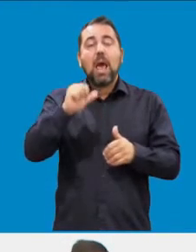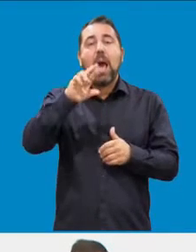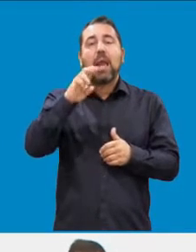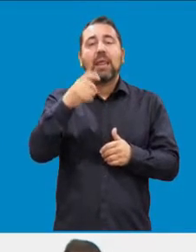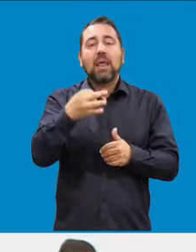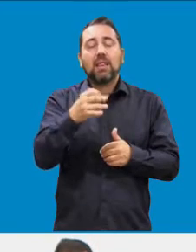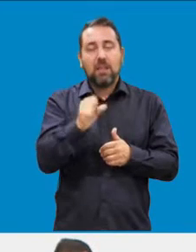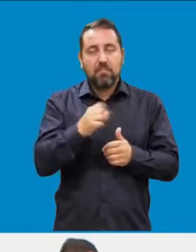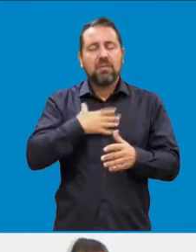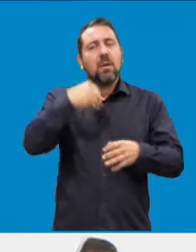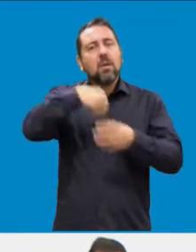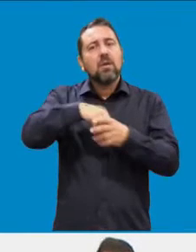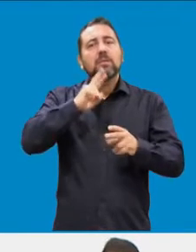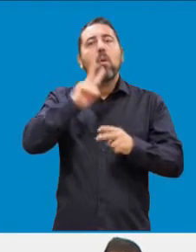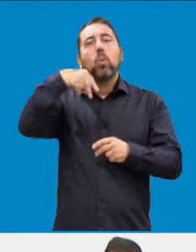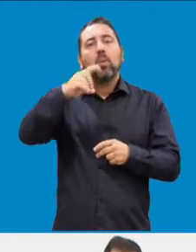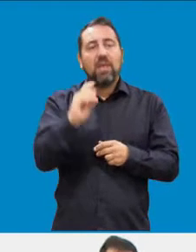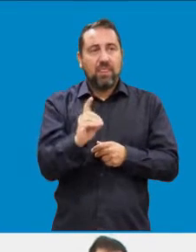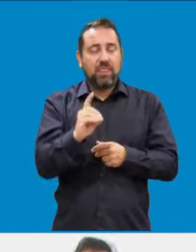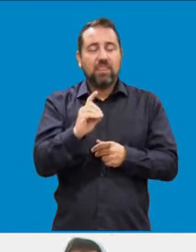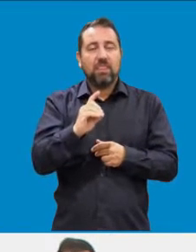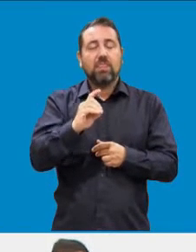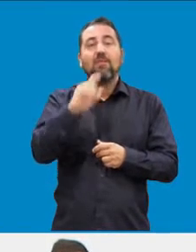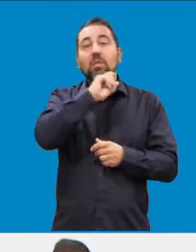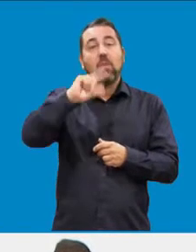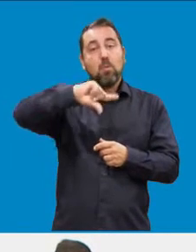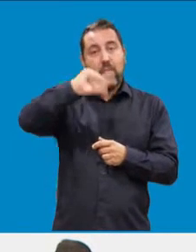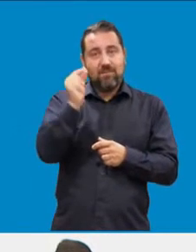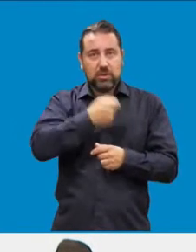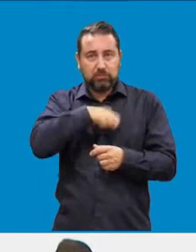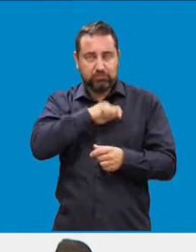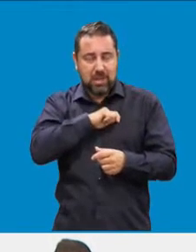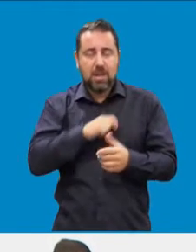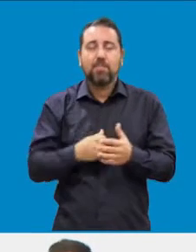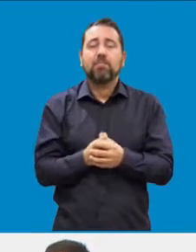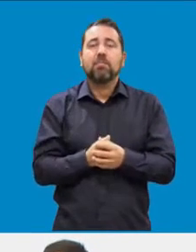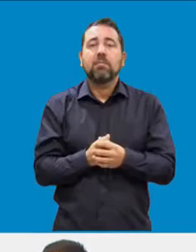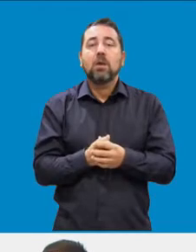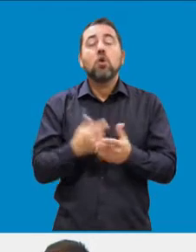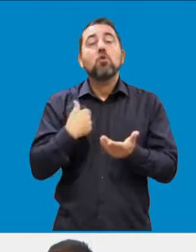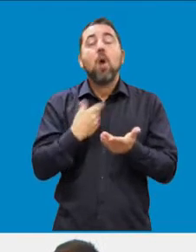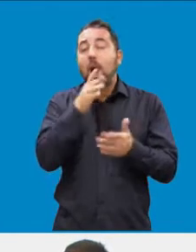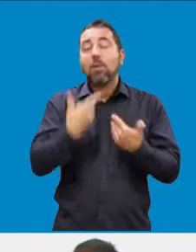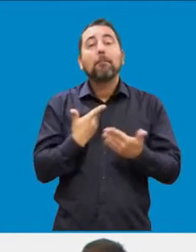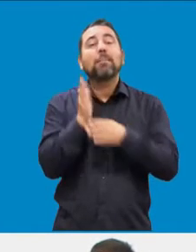Soy Miguel Ángel Marqueta, soy de la Cátedra Tecnología y Accesibilidad de la UNED, Fundación Vodafone